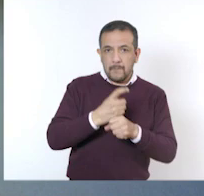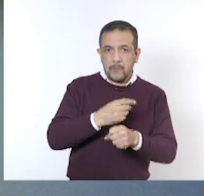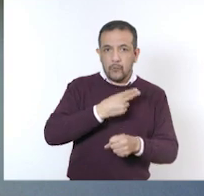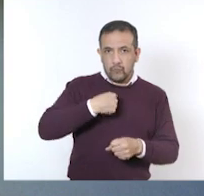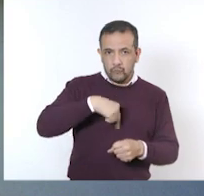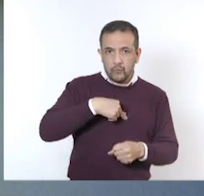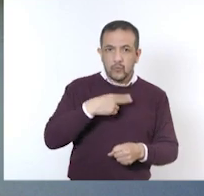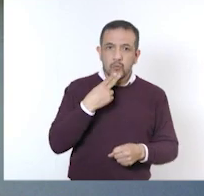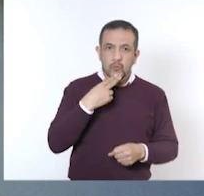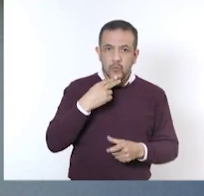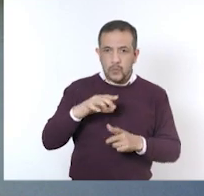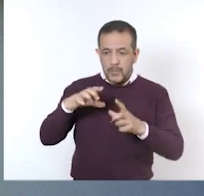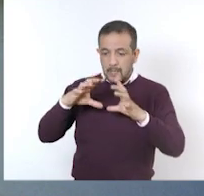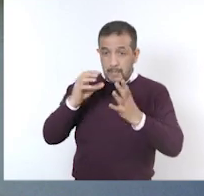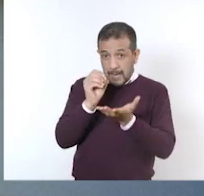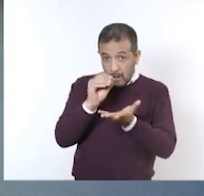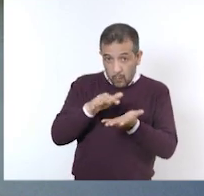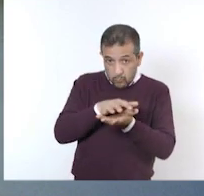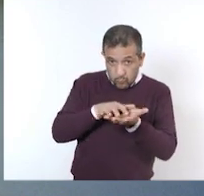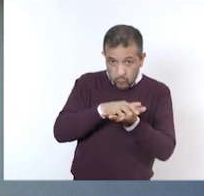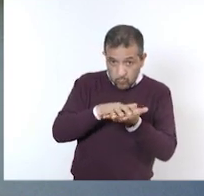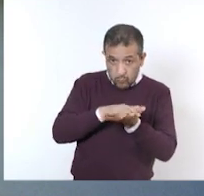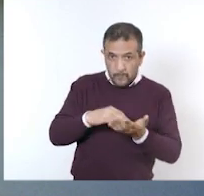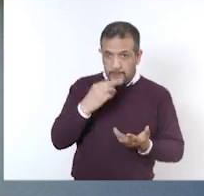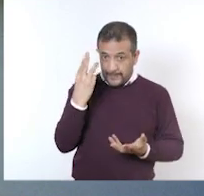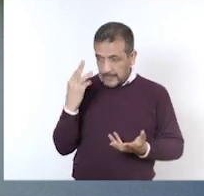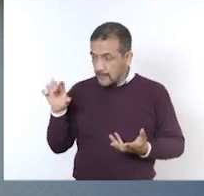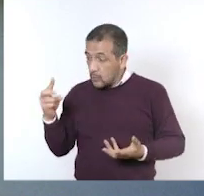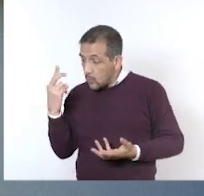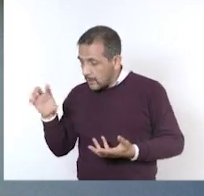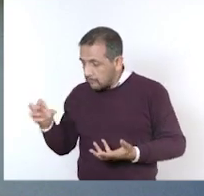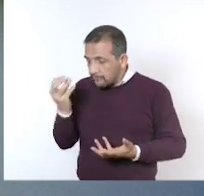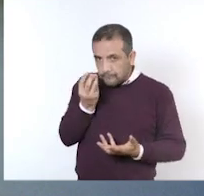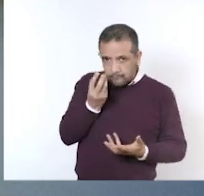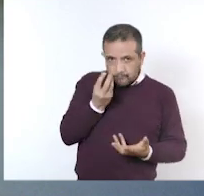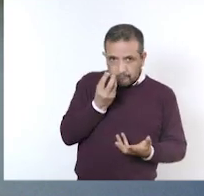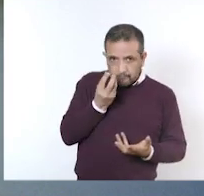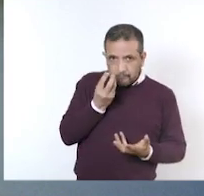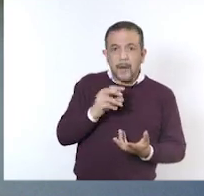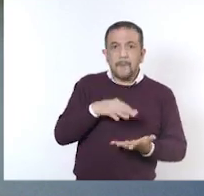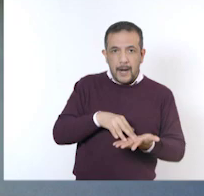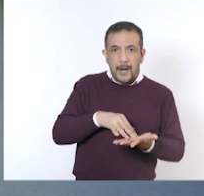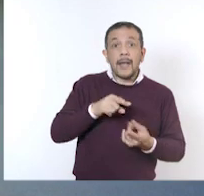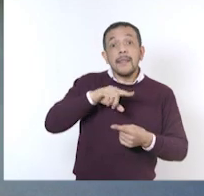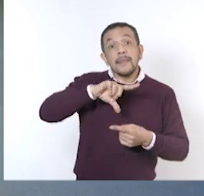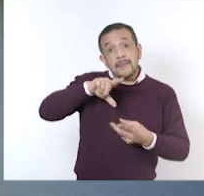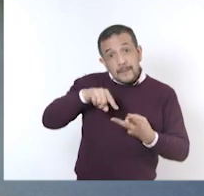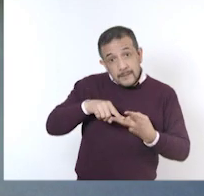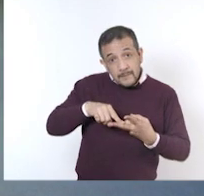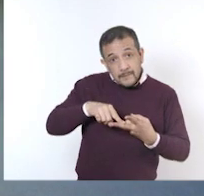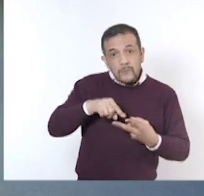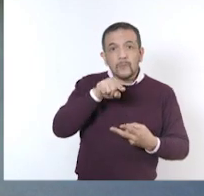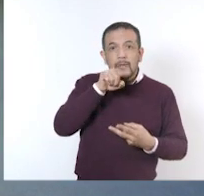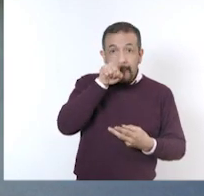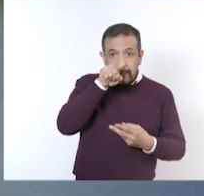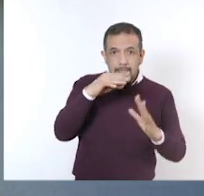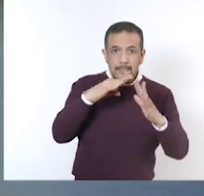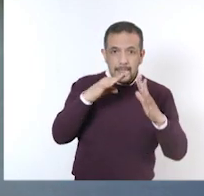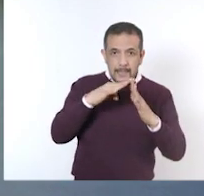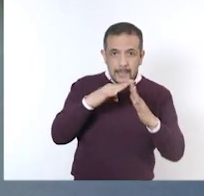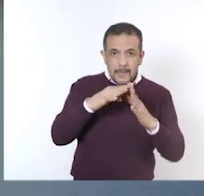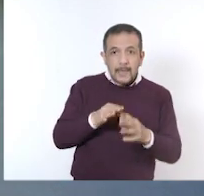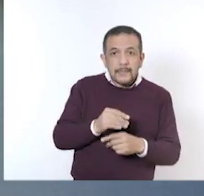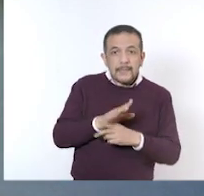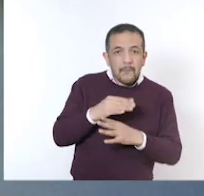vamos a utilizar la raqueta y una pelota de las 3 que tenemos para jugar. ¿Y qué voy a hacer? Van a explorar